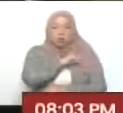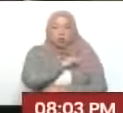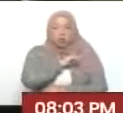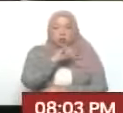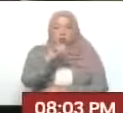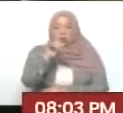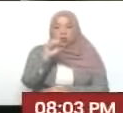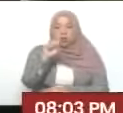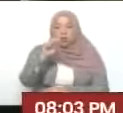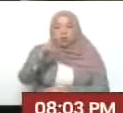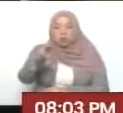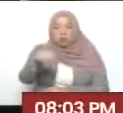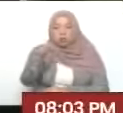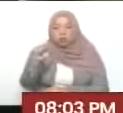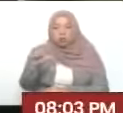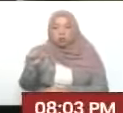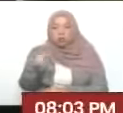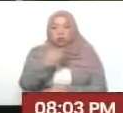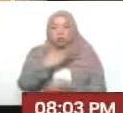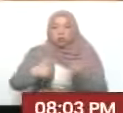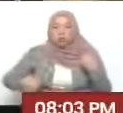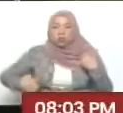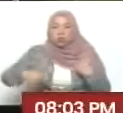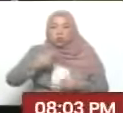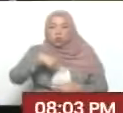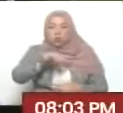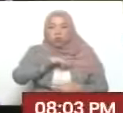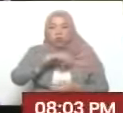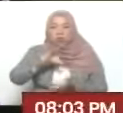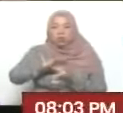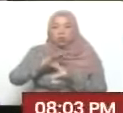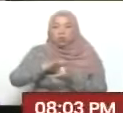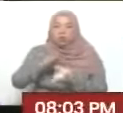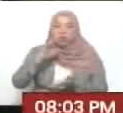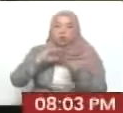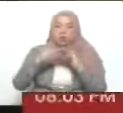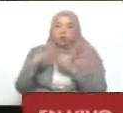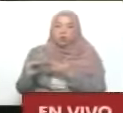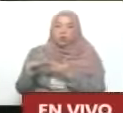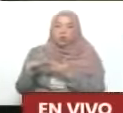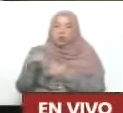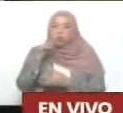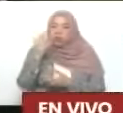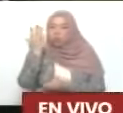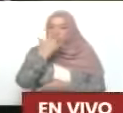Díaz Ayuso, que es la presidenta de la Comunidad de Madrid, que ayer quiso insultar al